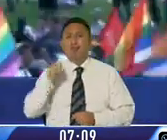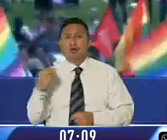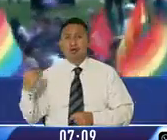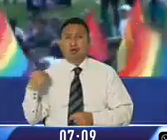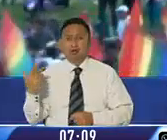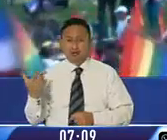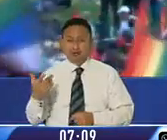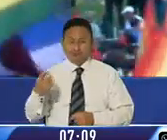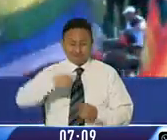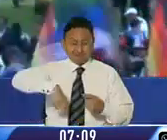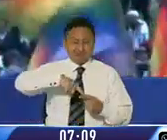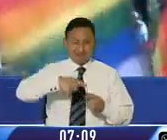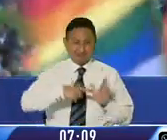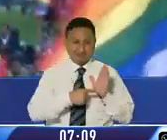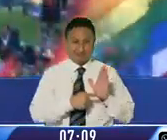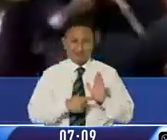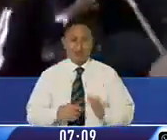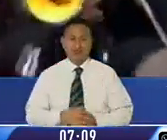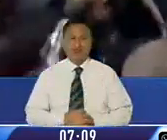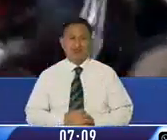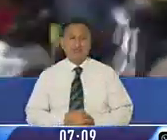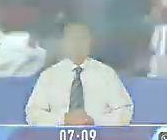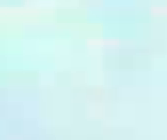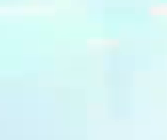y más, al retornar, ya venimos.